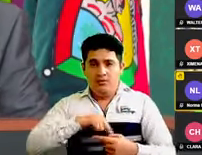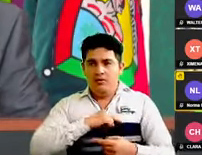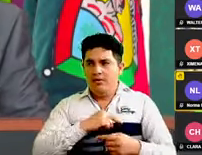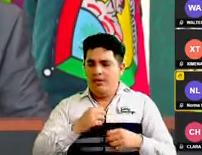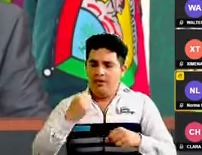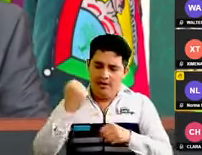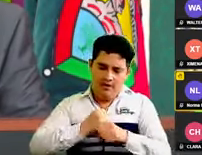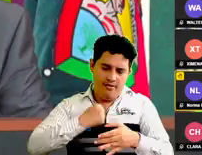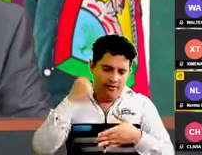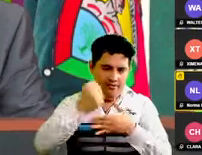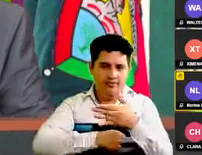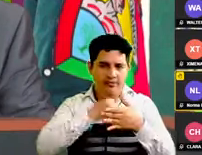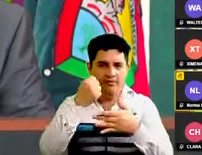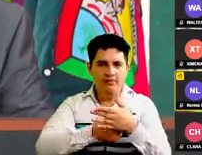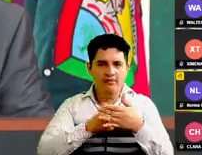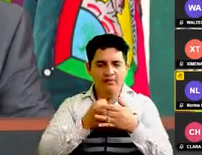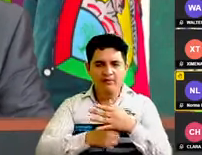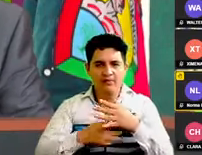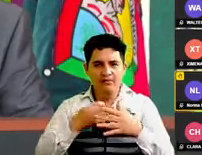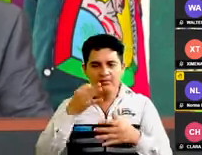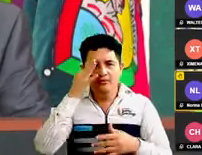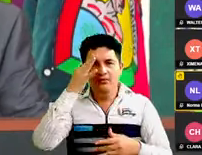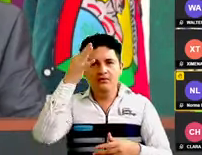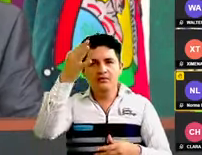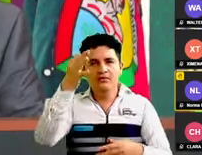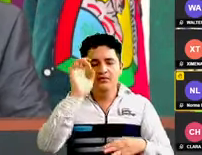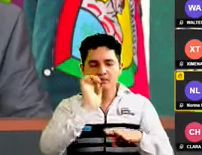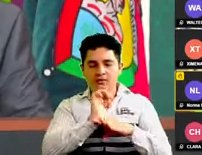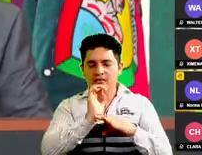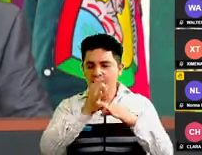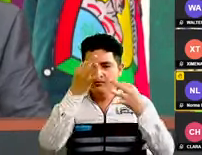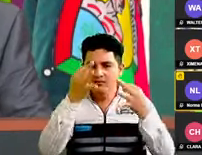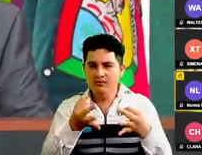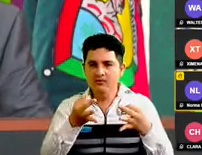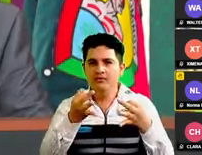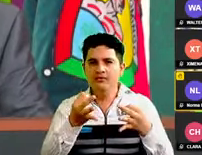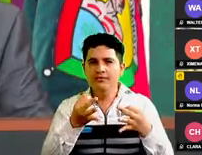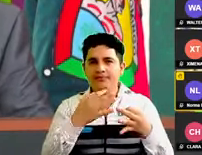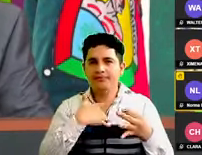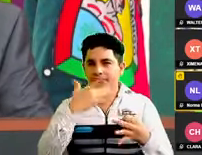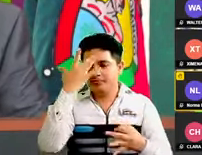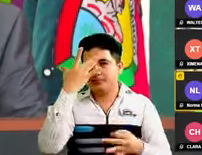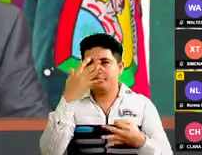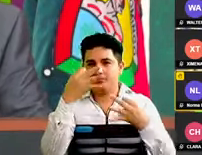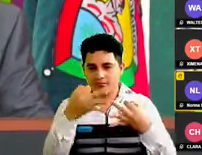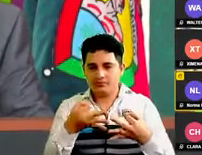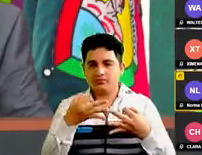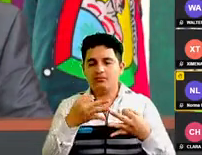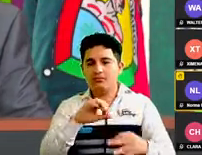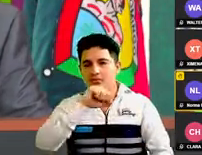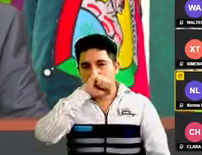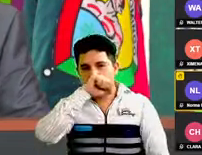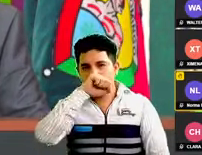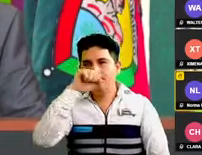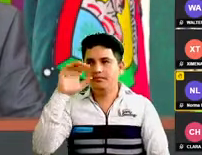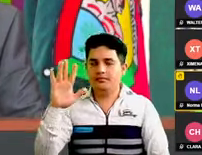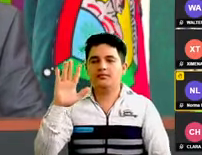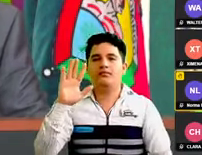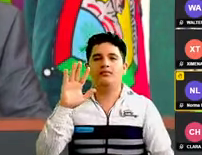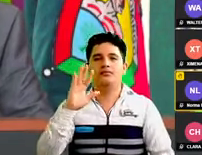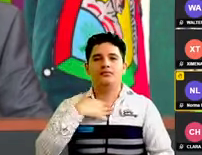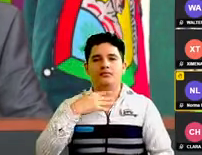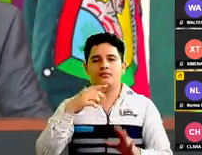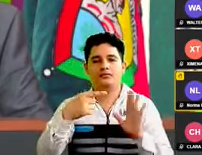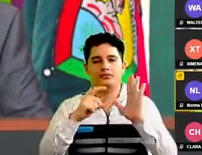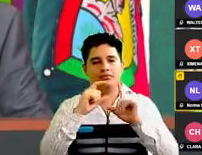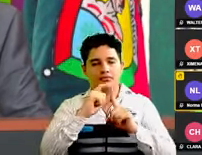esfuerzo se va a profundizar en Santo Domingo y en el Ecuador, tenga la plena seguridad, porque hay convicción, hay compromiso y la palabra ante